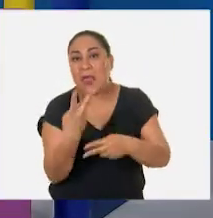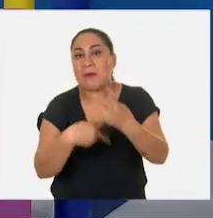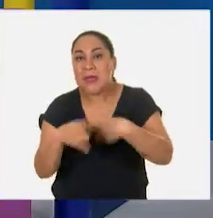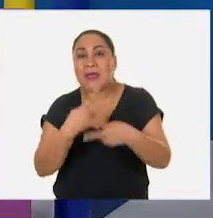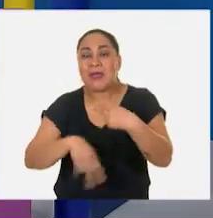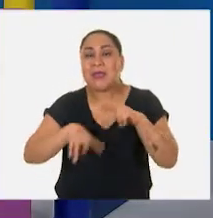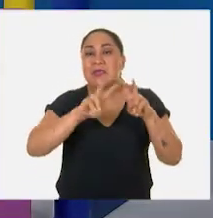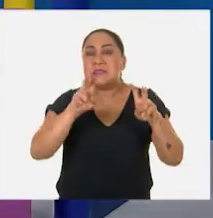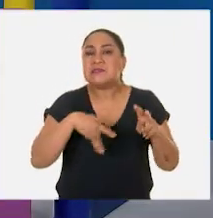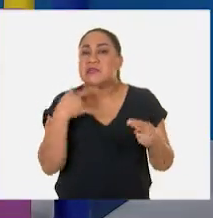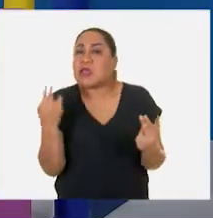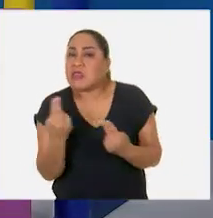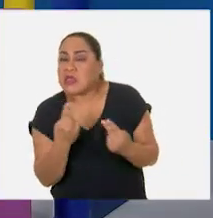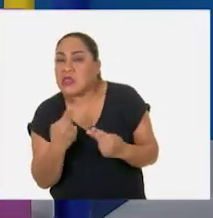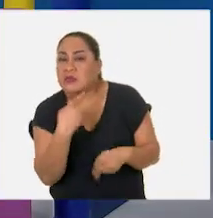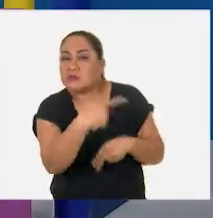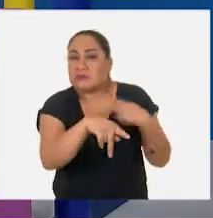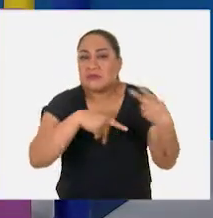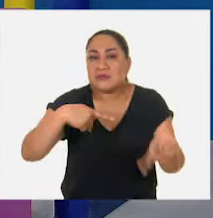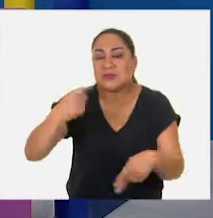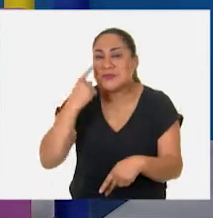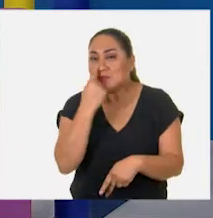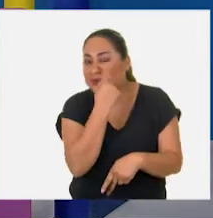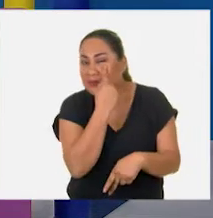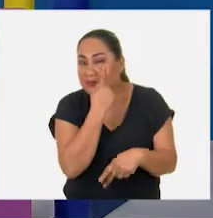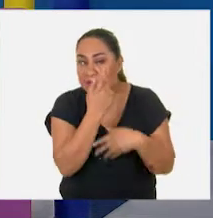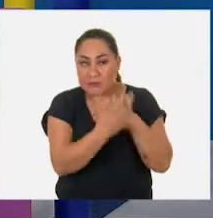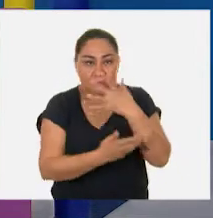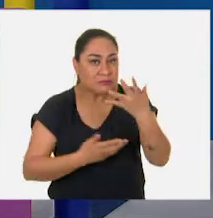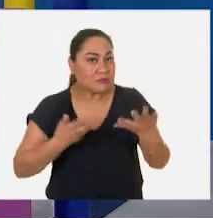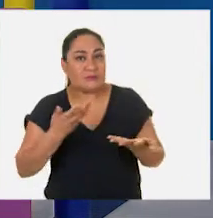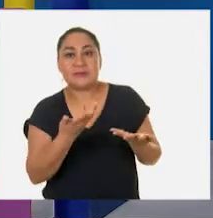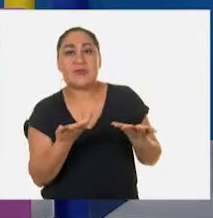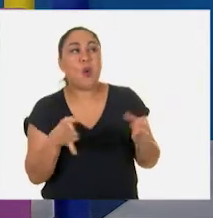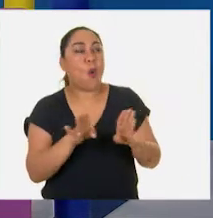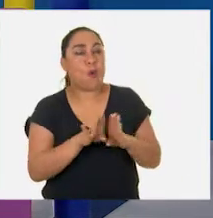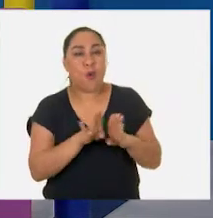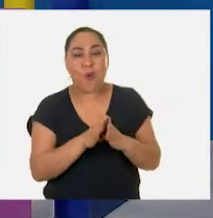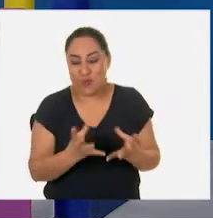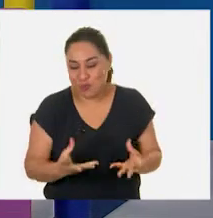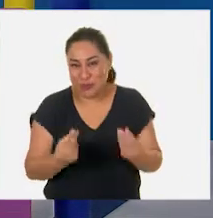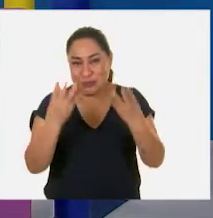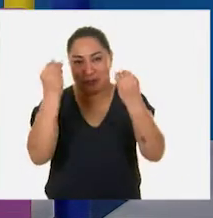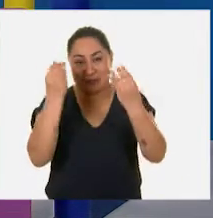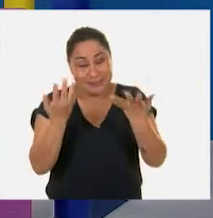salían necesidades e intereses en la escuela y no supimos por dónde empezar.